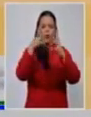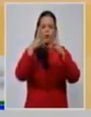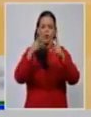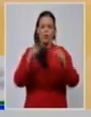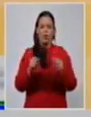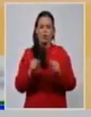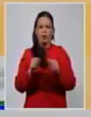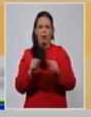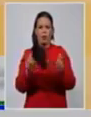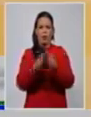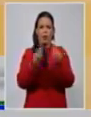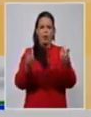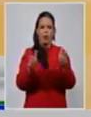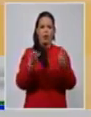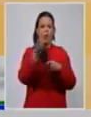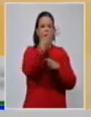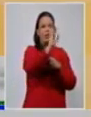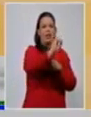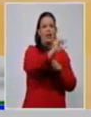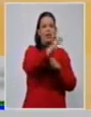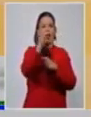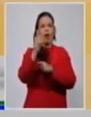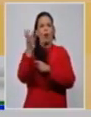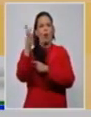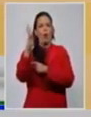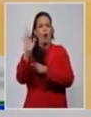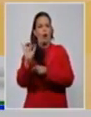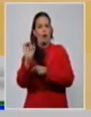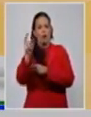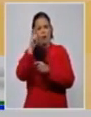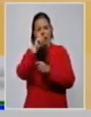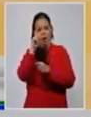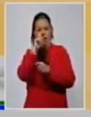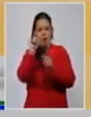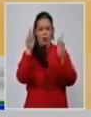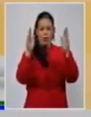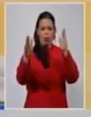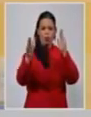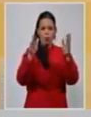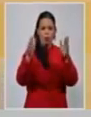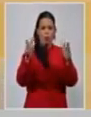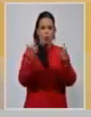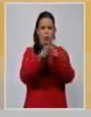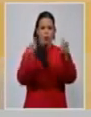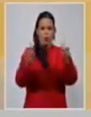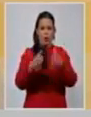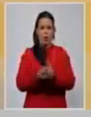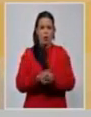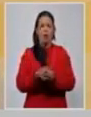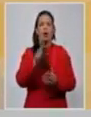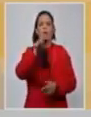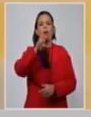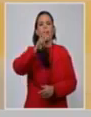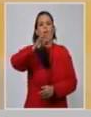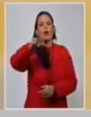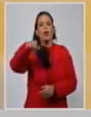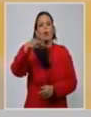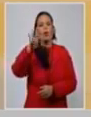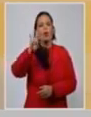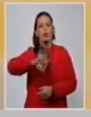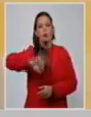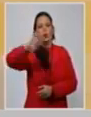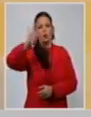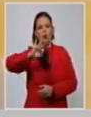grupos de edades de 30 a 40 años, que ya representan en estos momentos más de un 23,4%.